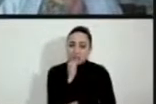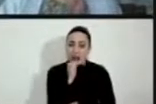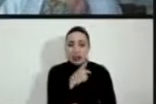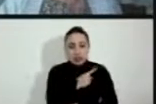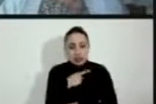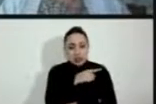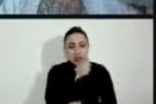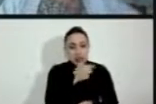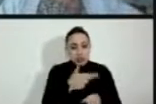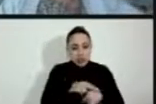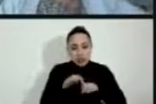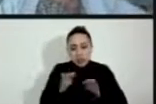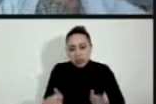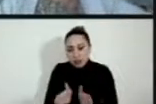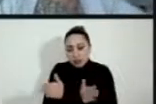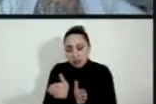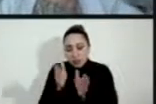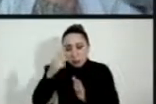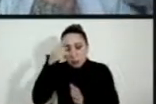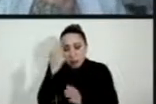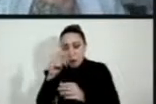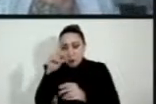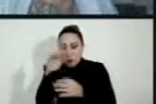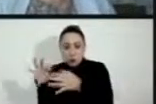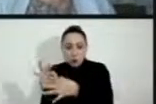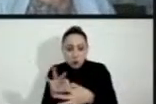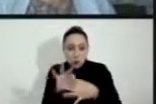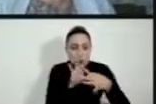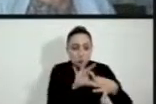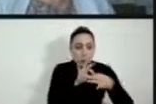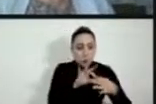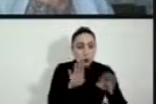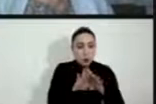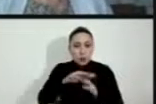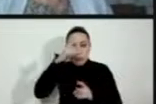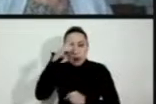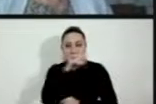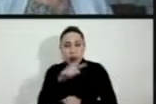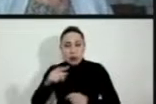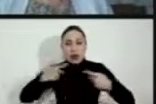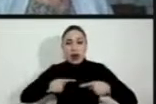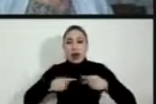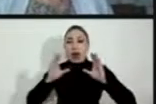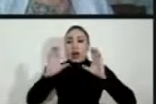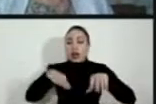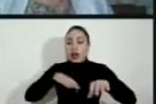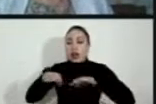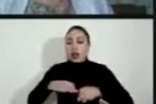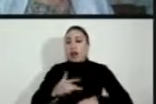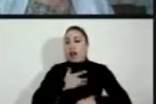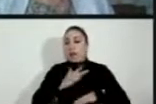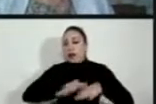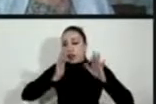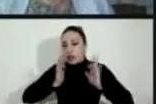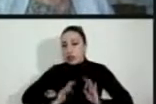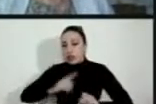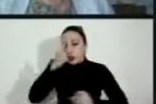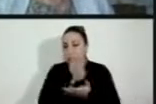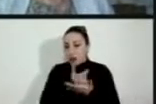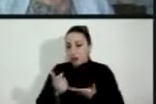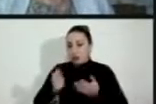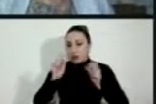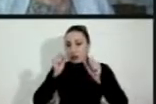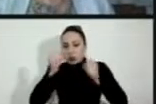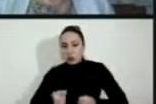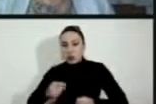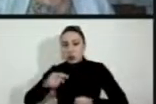servicios y trabajando para poder llevar el sustento a su hogar, para poder llevar el sustento a su casa. Entonces, este punto de acuerdo